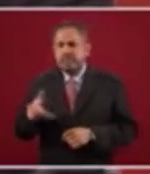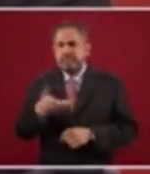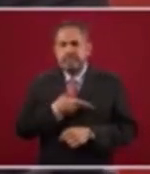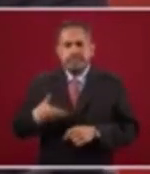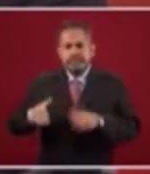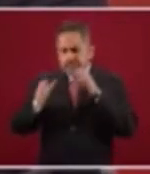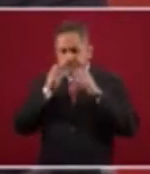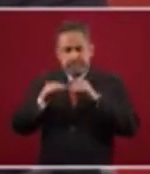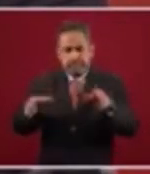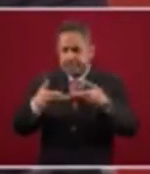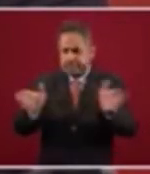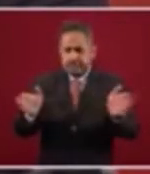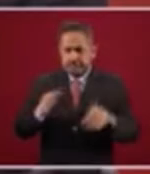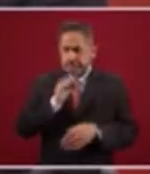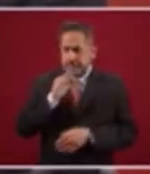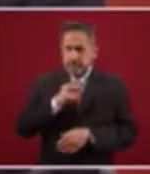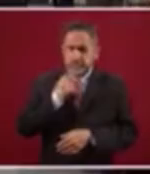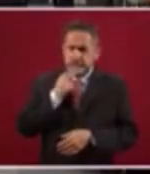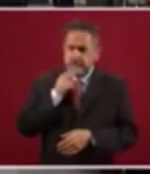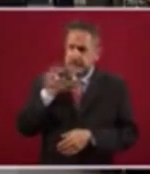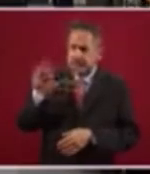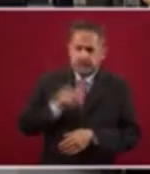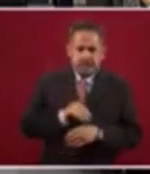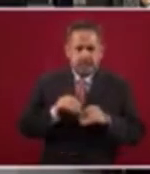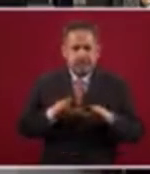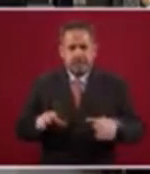son públicos.